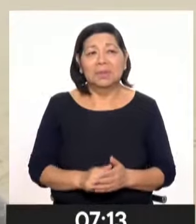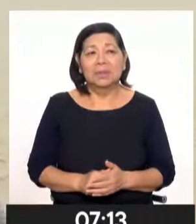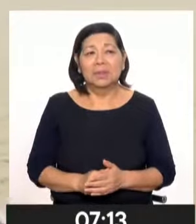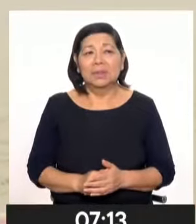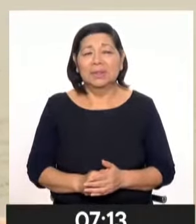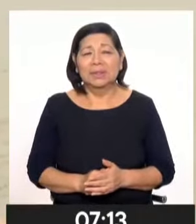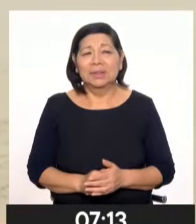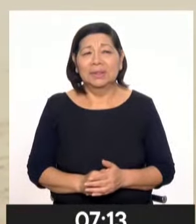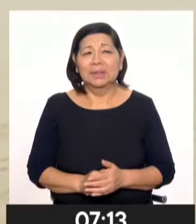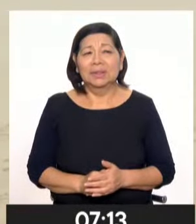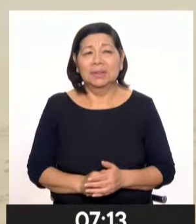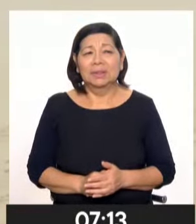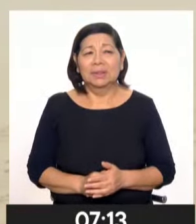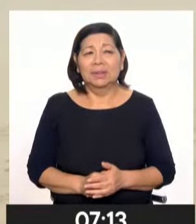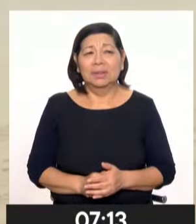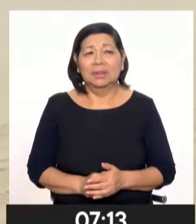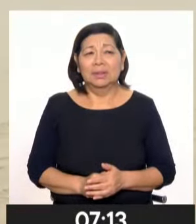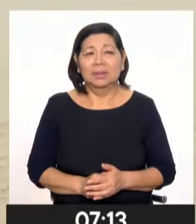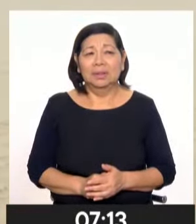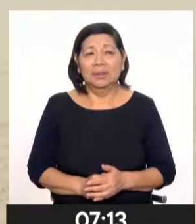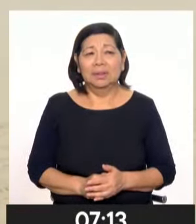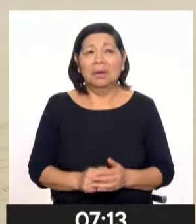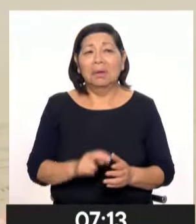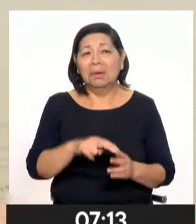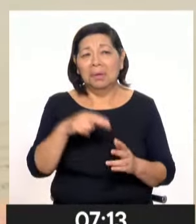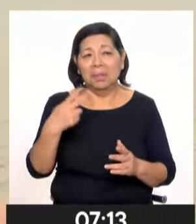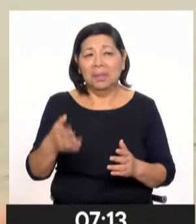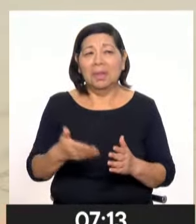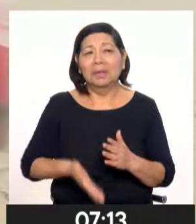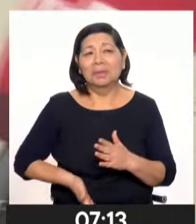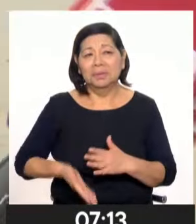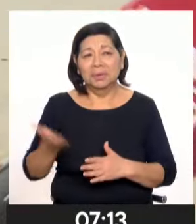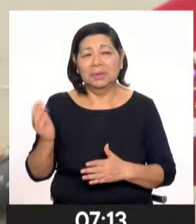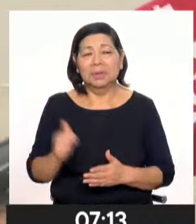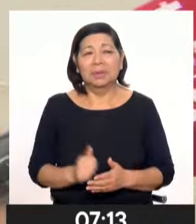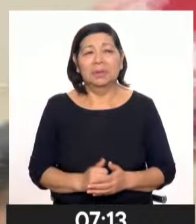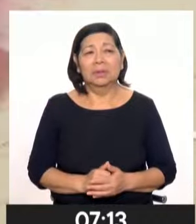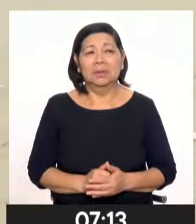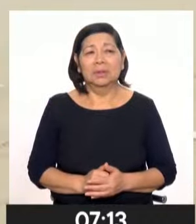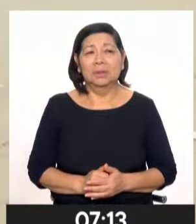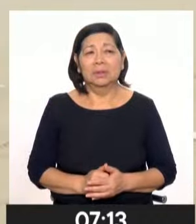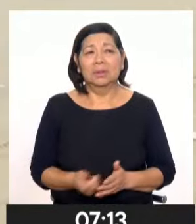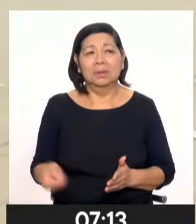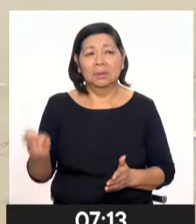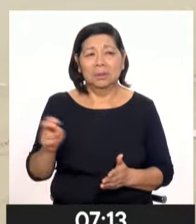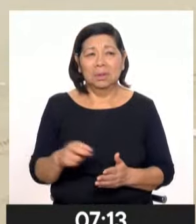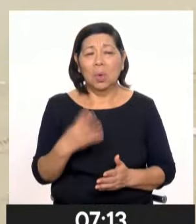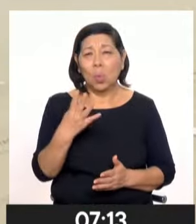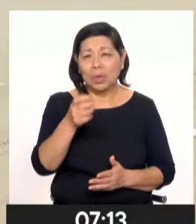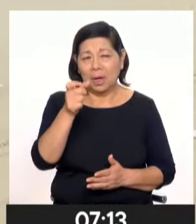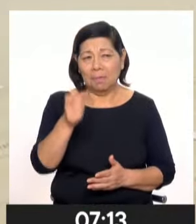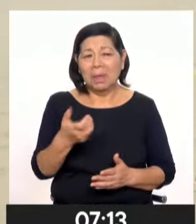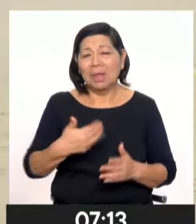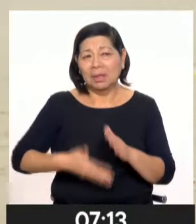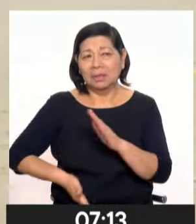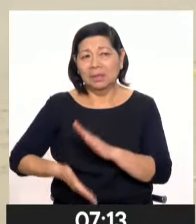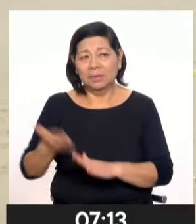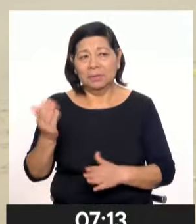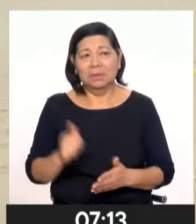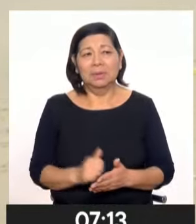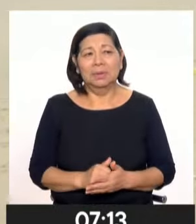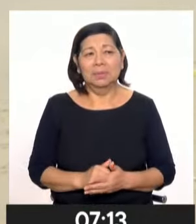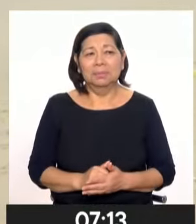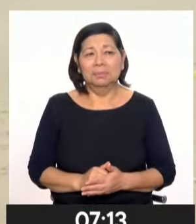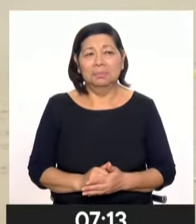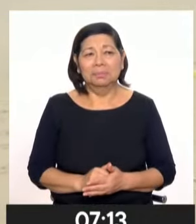estaban ahí a bordo ya han bajado temprano ya se han ido ya Ah Sí habían personas a bordo como cuatro personas ya se han ido ya un poquito